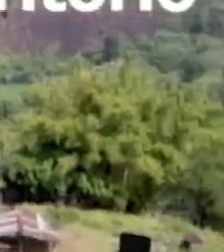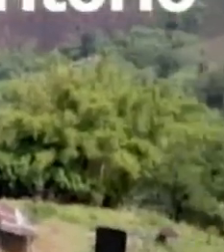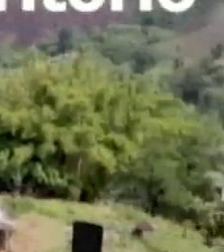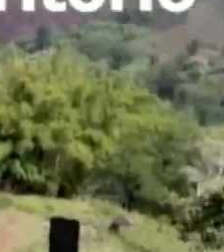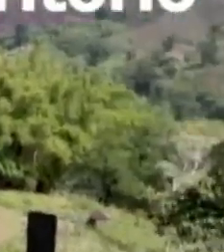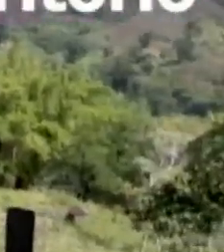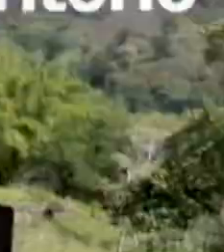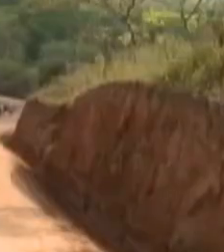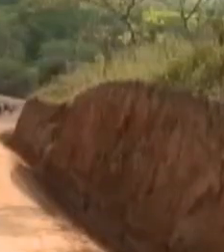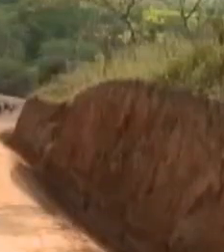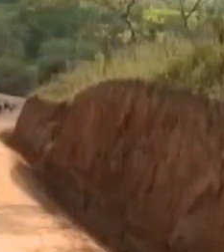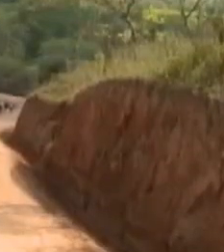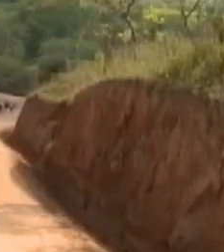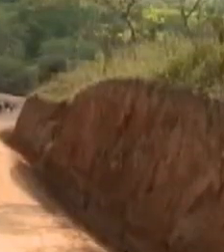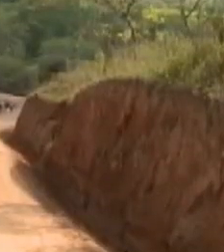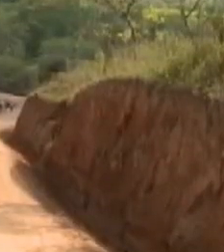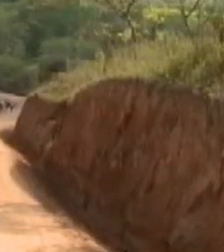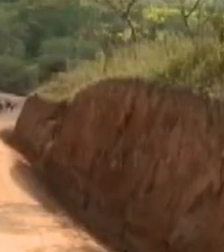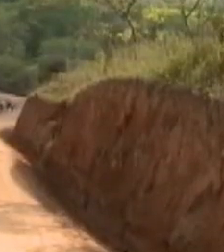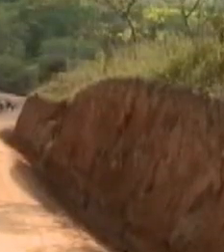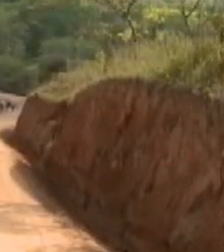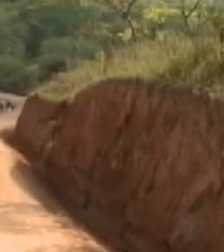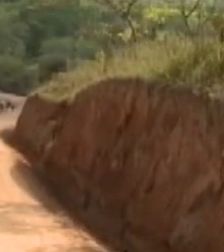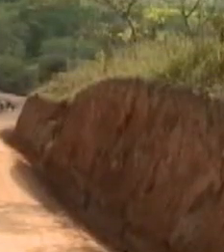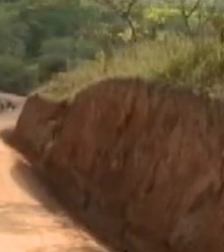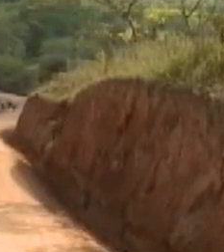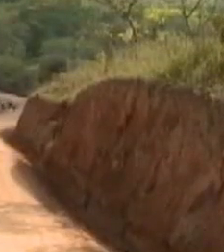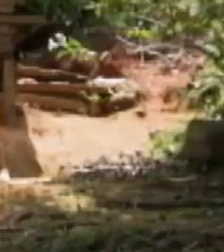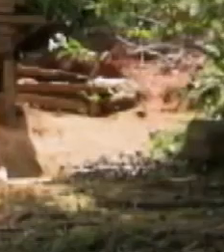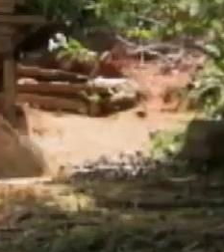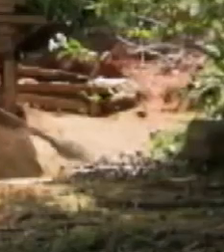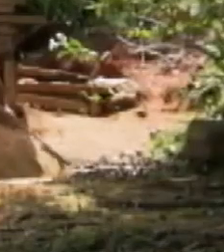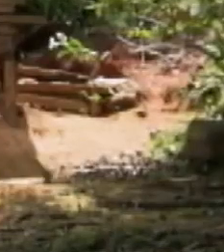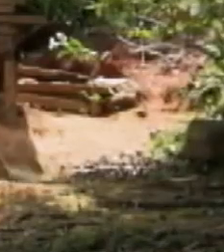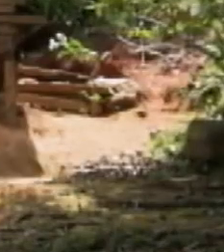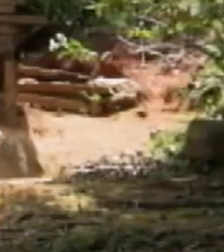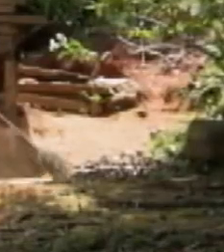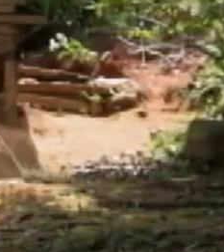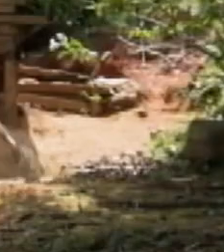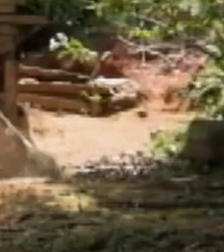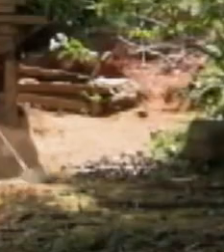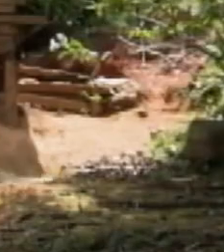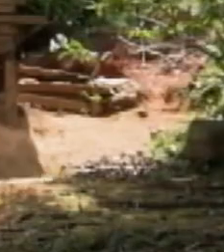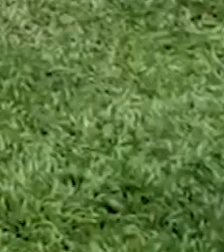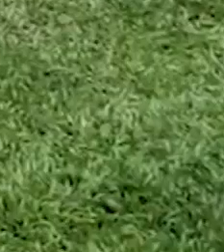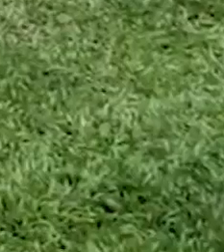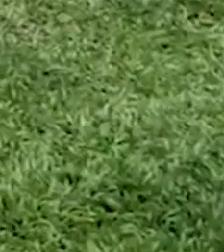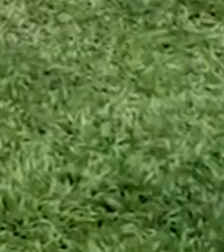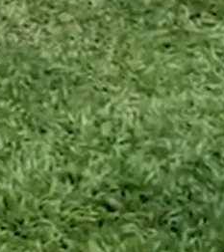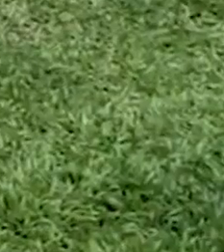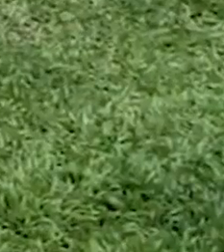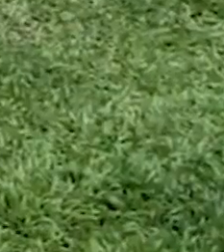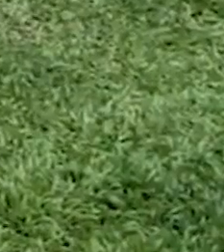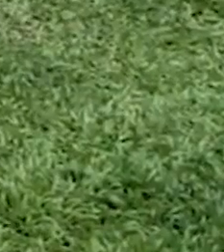territorio, de la UNED, el jueves 8 de octubre a las 10 de la noche y el 11 de octubre a las 10 de la mañana,